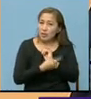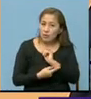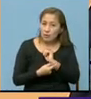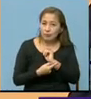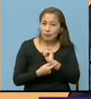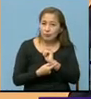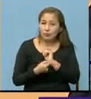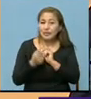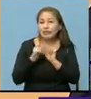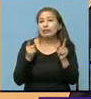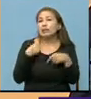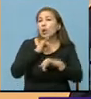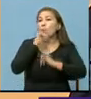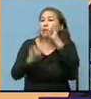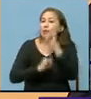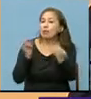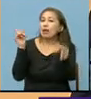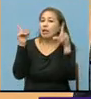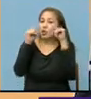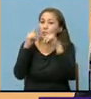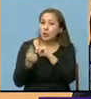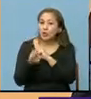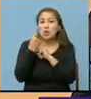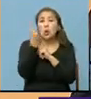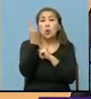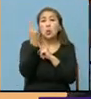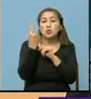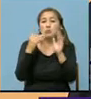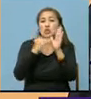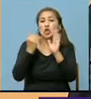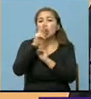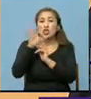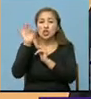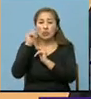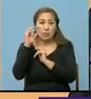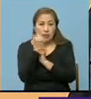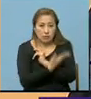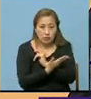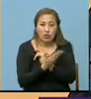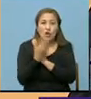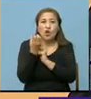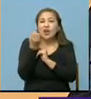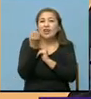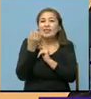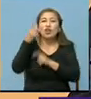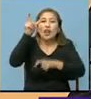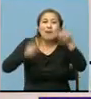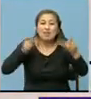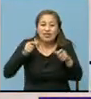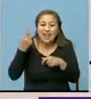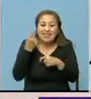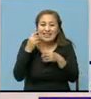te voy a dar algunas cifras a grandes rasgos habla de un millón doscientos mil pesos donde esto la mayoría son proveedores